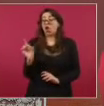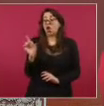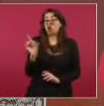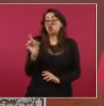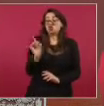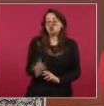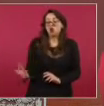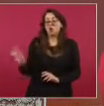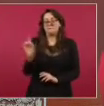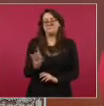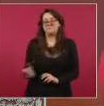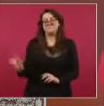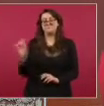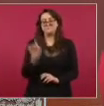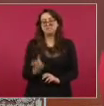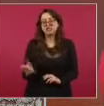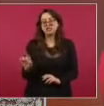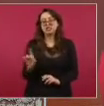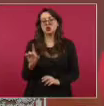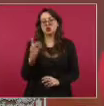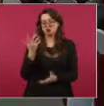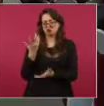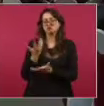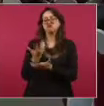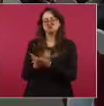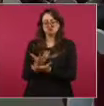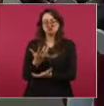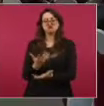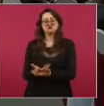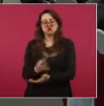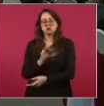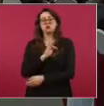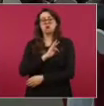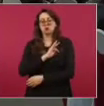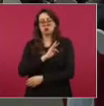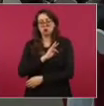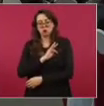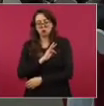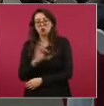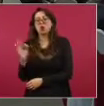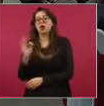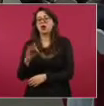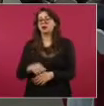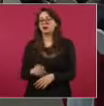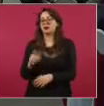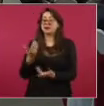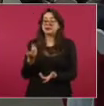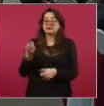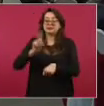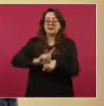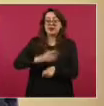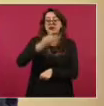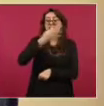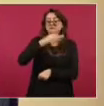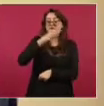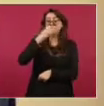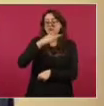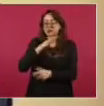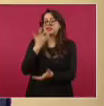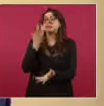días festivos en el año serán de descanso y en ellos los obreros no trabajarán, pero